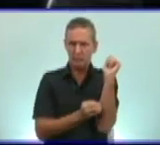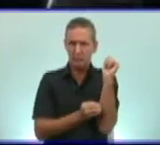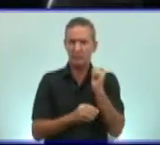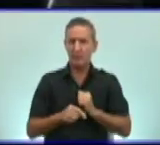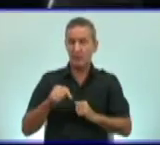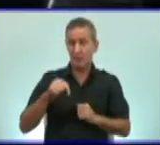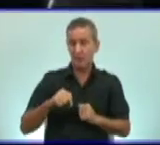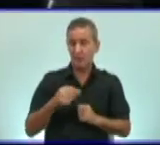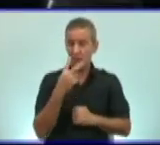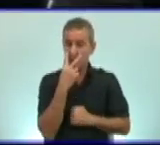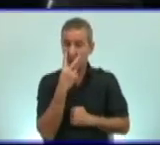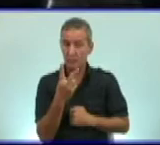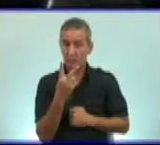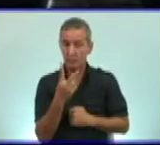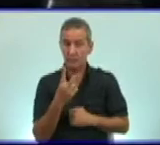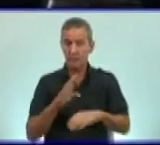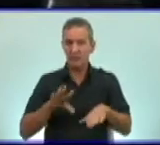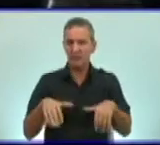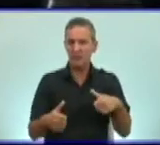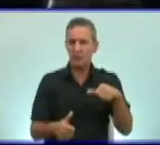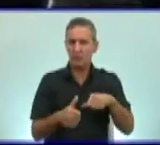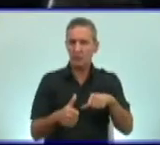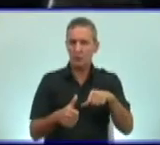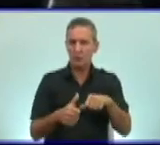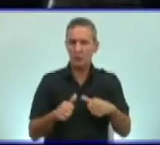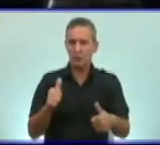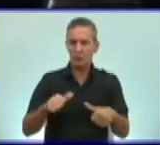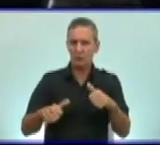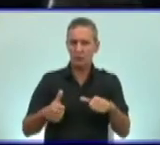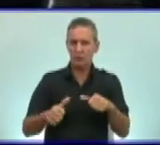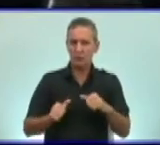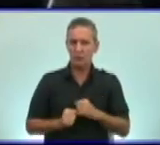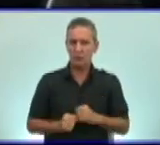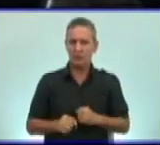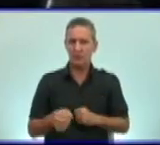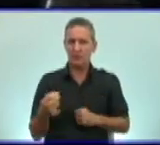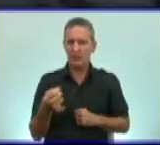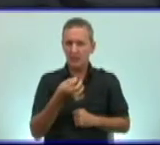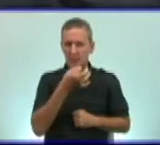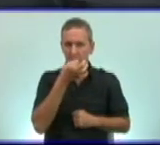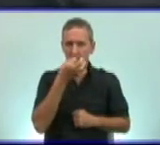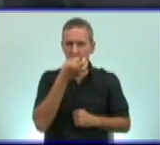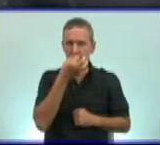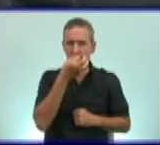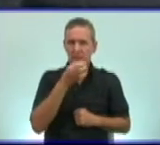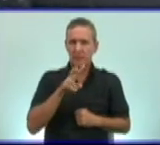Ahora vamos a ver cómo se comporta una disolución de alcohol etílico al 20%.